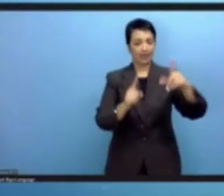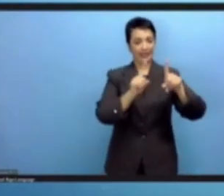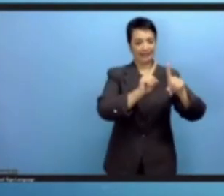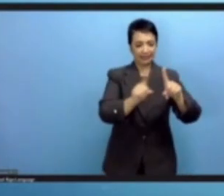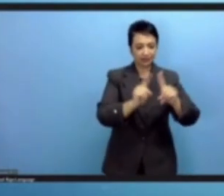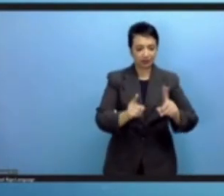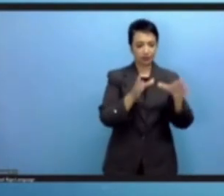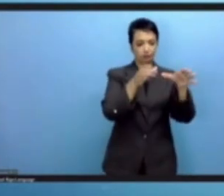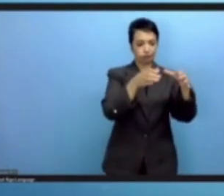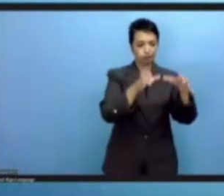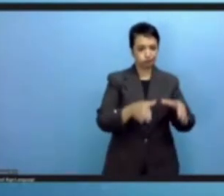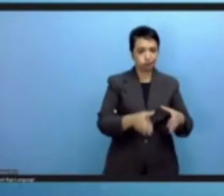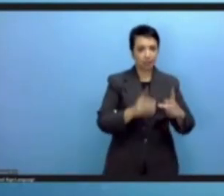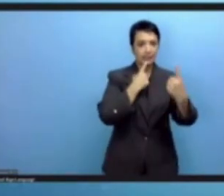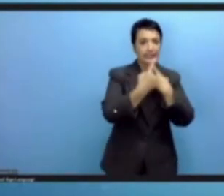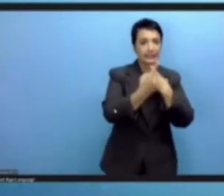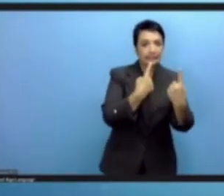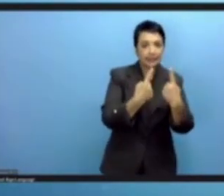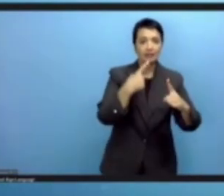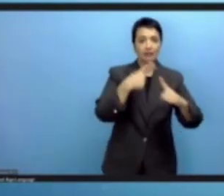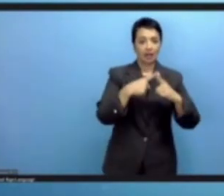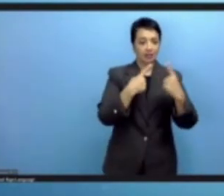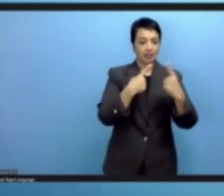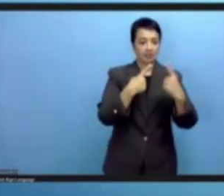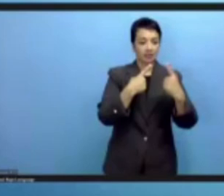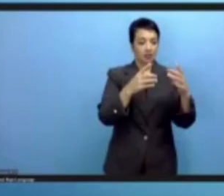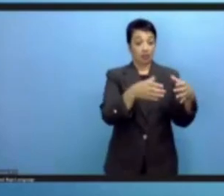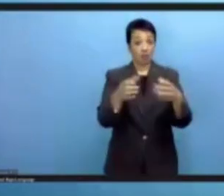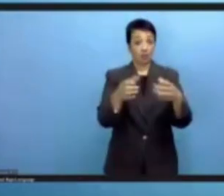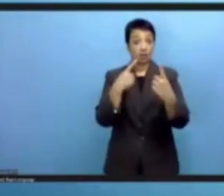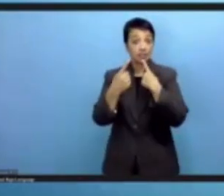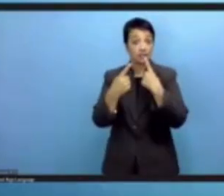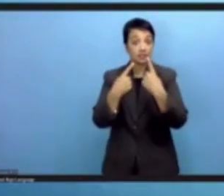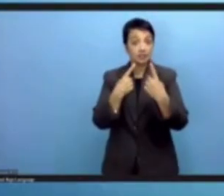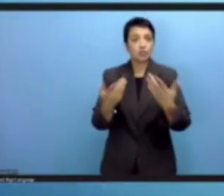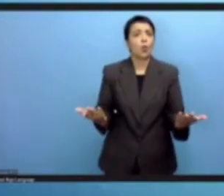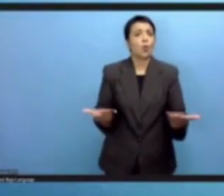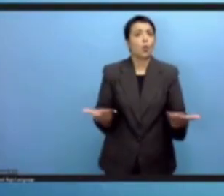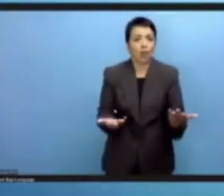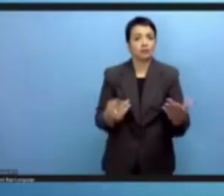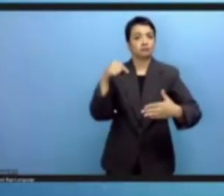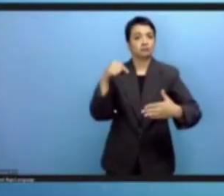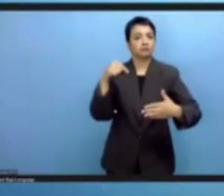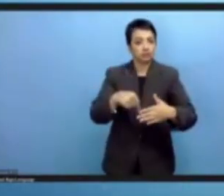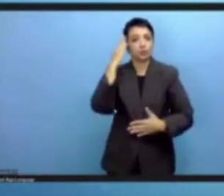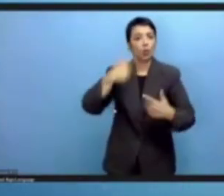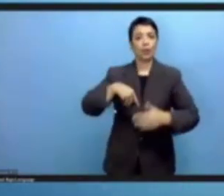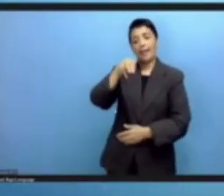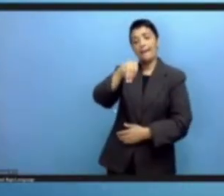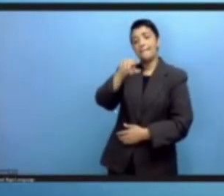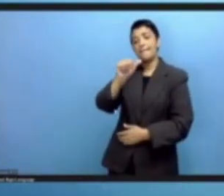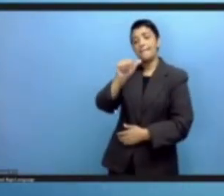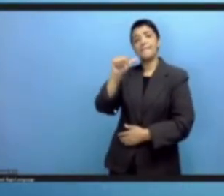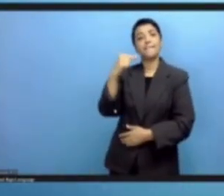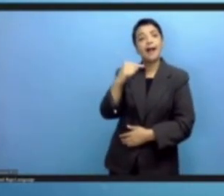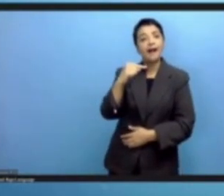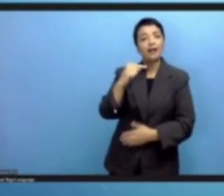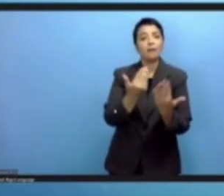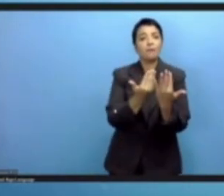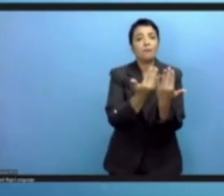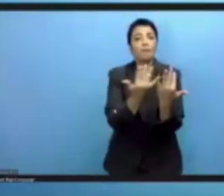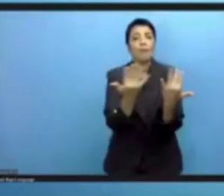todas las sesiones los debates en las deliberaciones del Mac